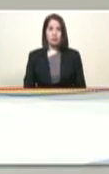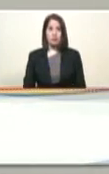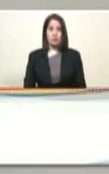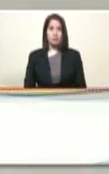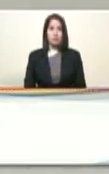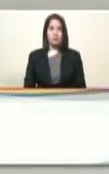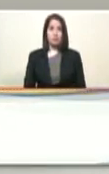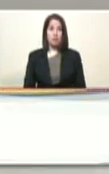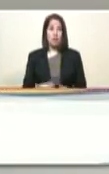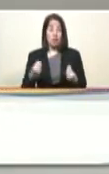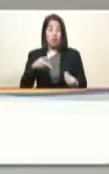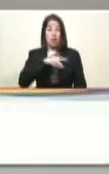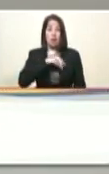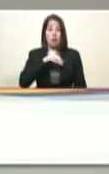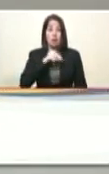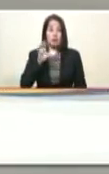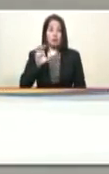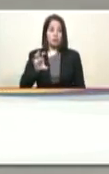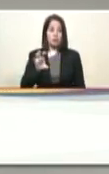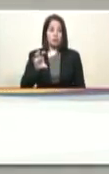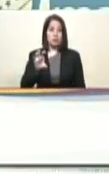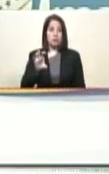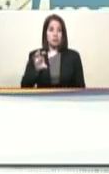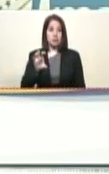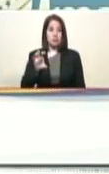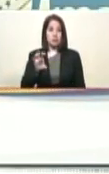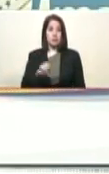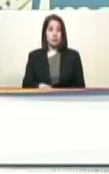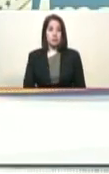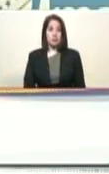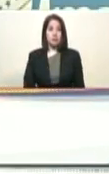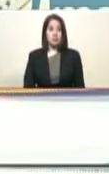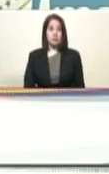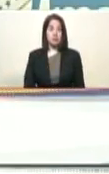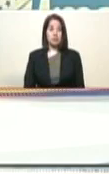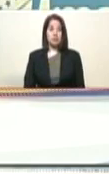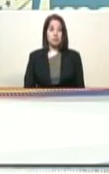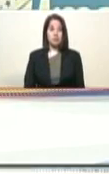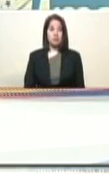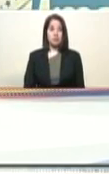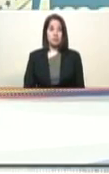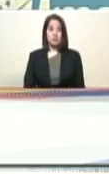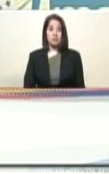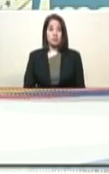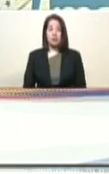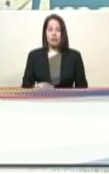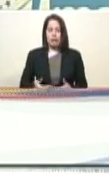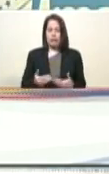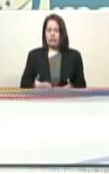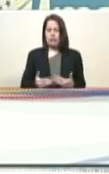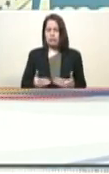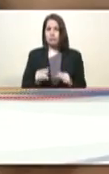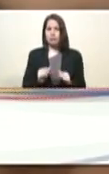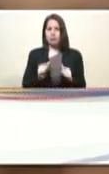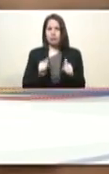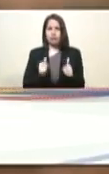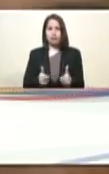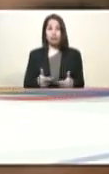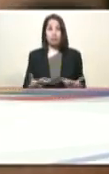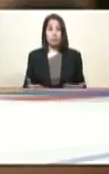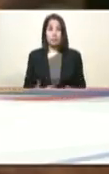el carné de la patria vamos a hacer milagros el carrera de los milagros apenas estamos empezando